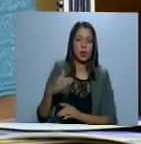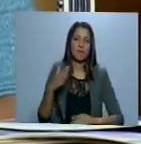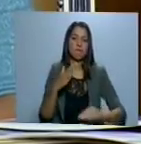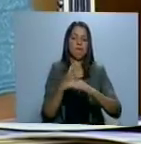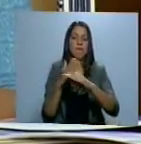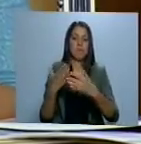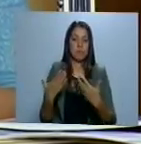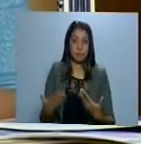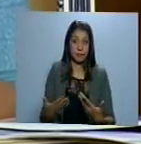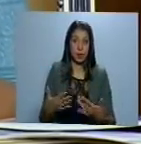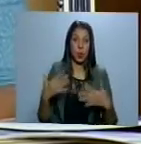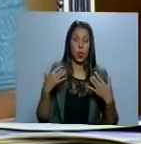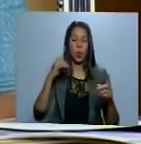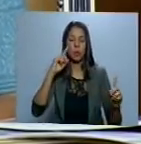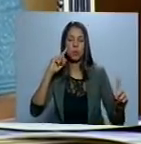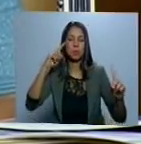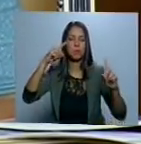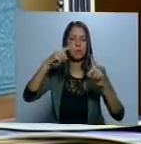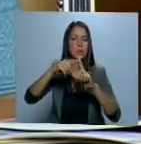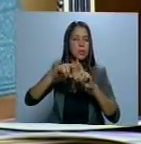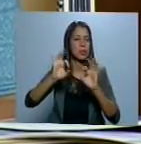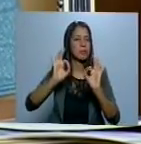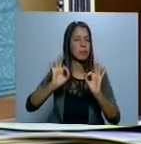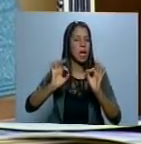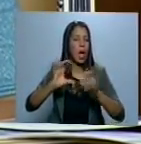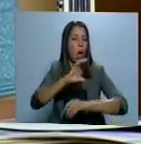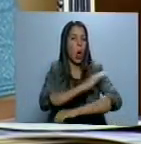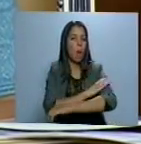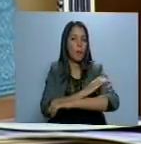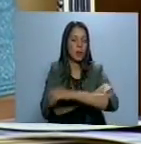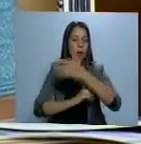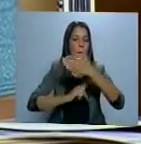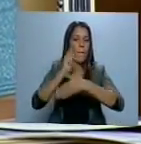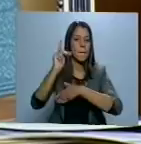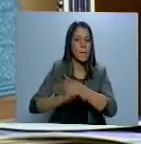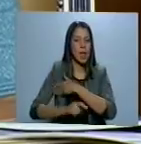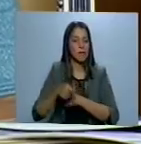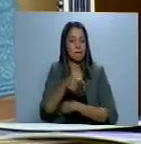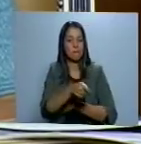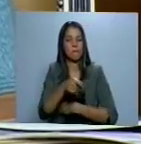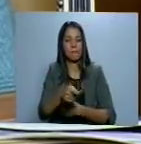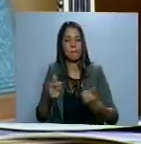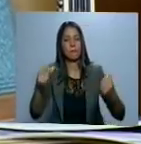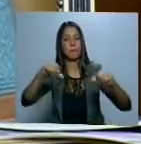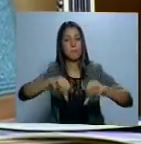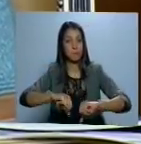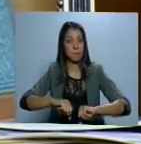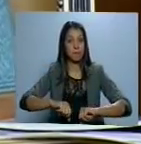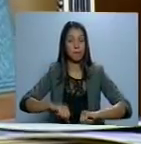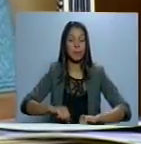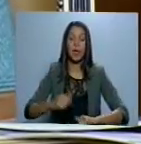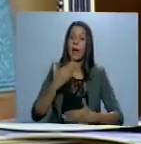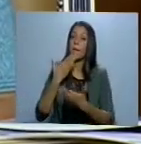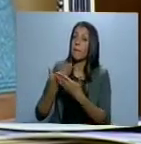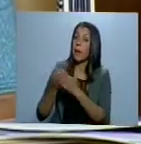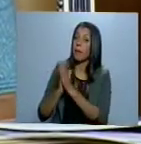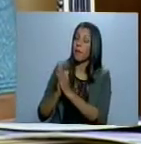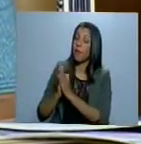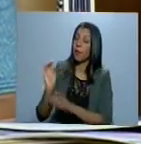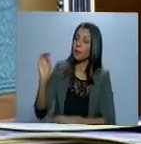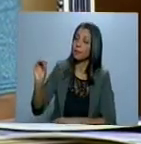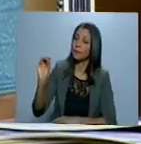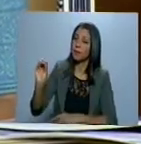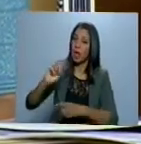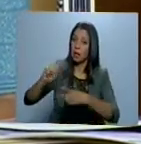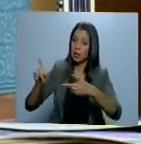Venezuela. Es un objetivo estratégico de la guerra económica. Así que yo voy a pedirle al segundo